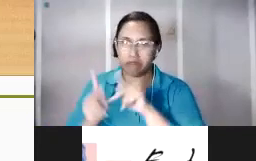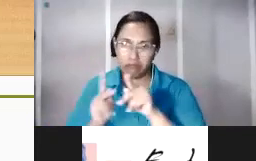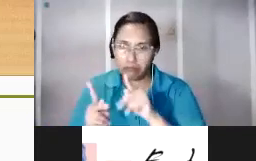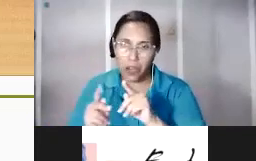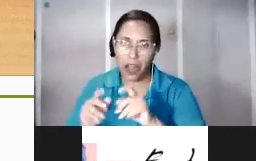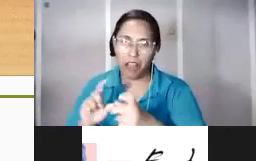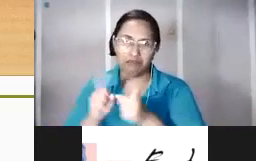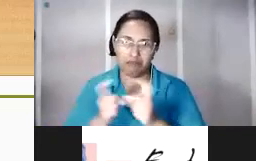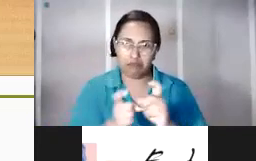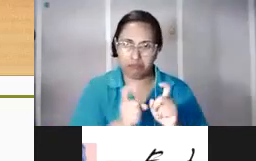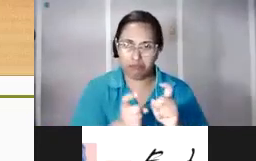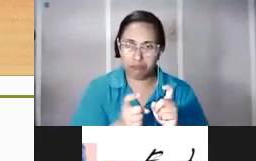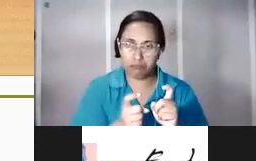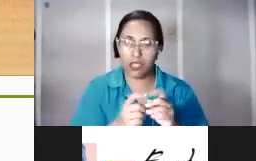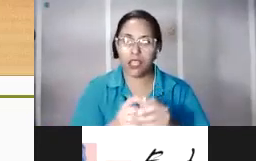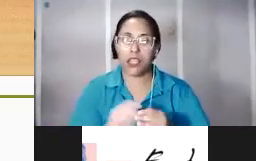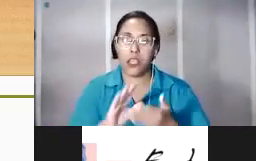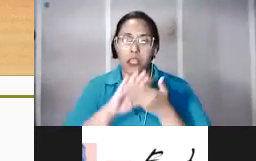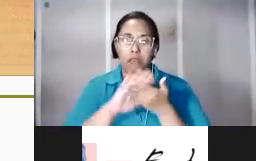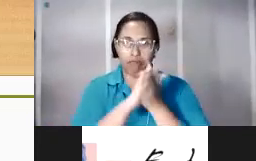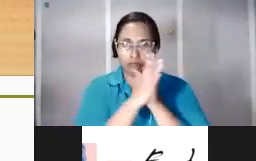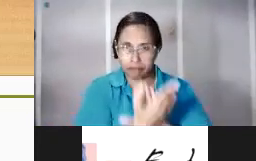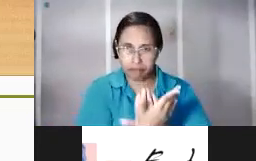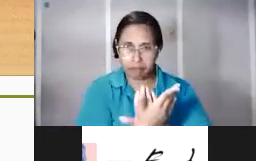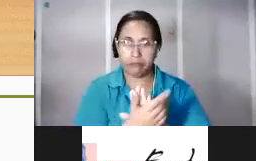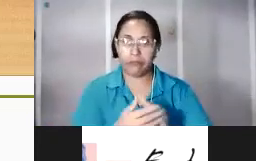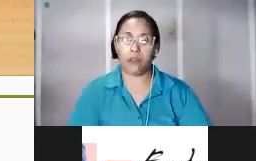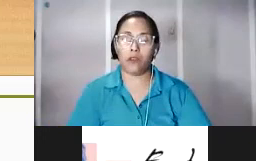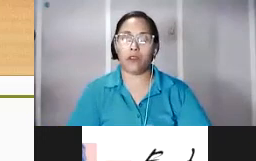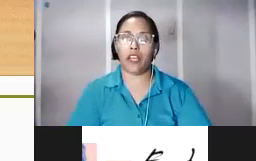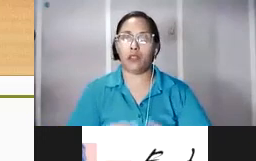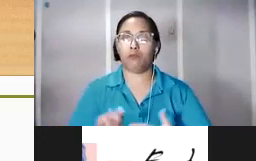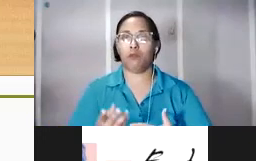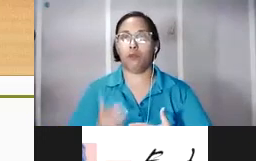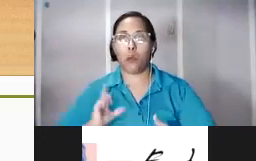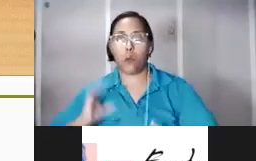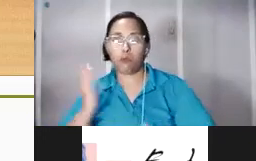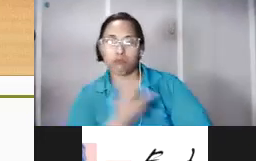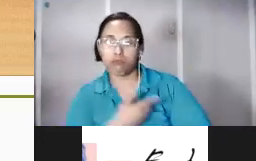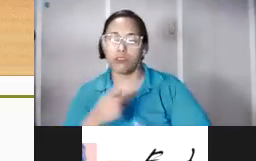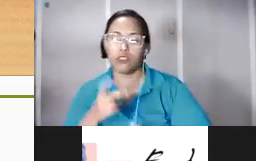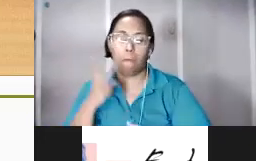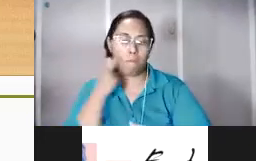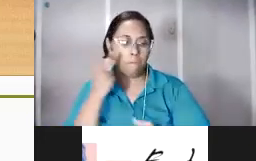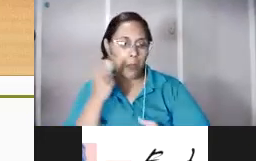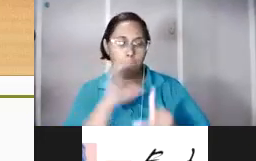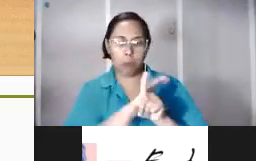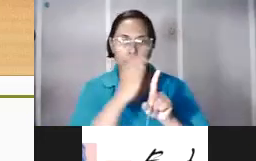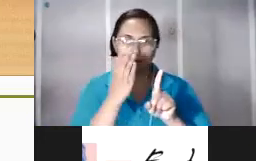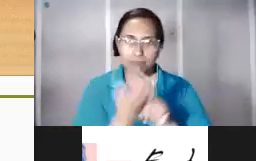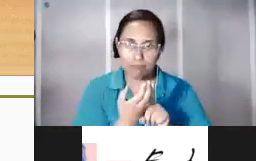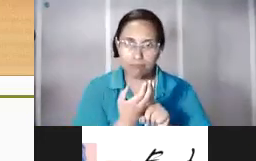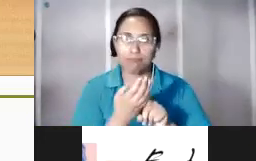se invisibiliza nuestro sincretismo cultural de profundo